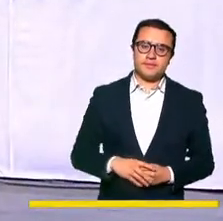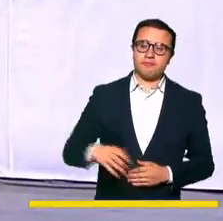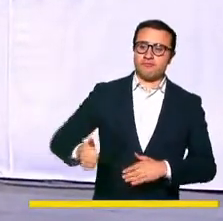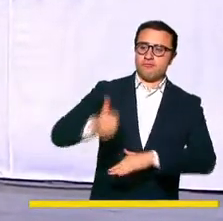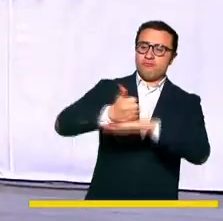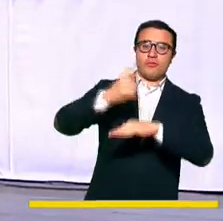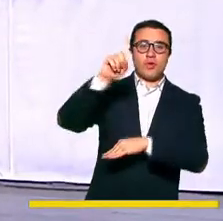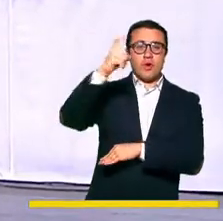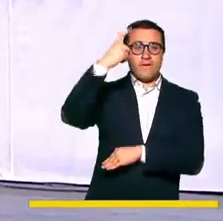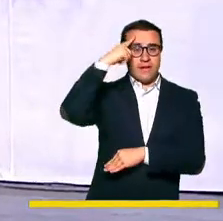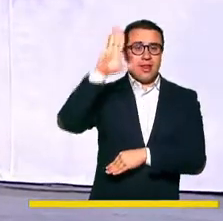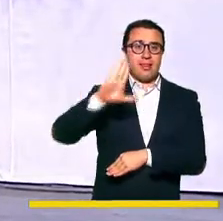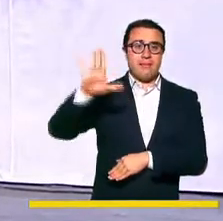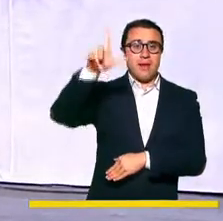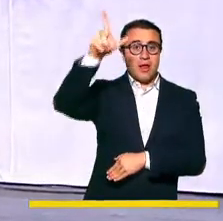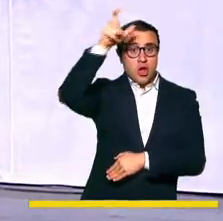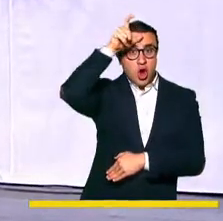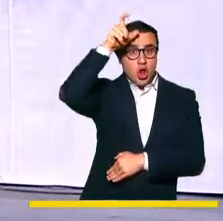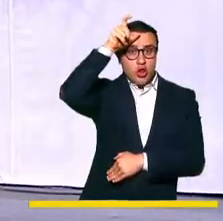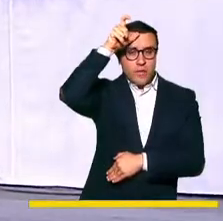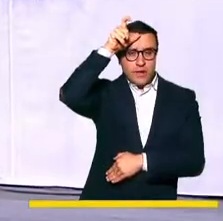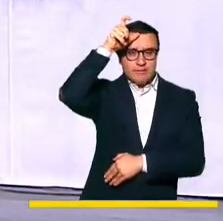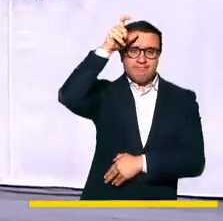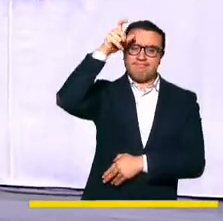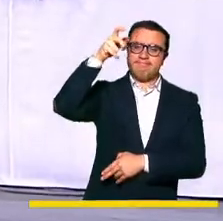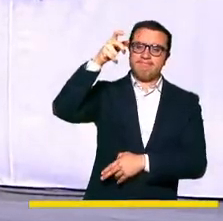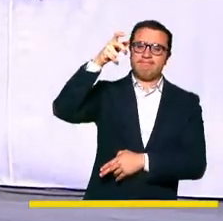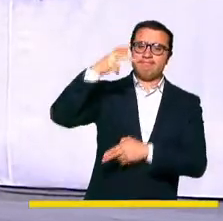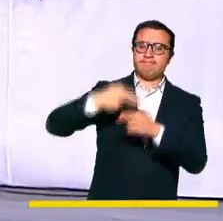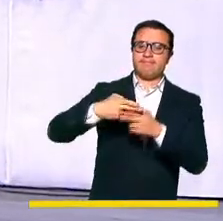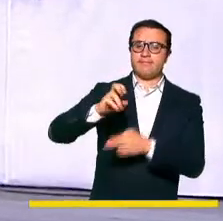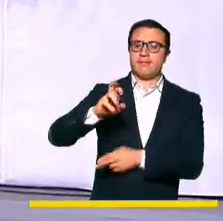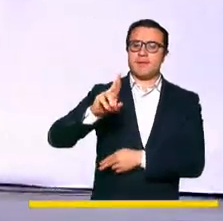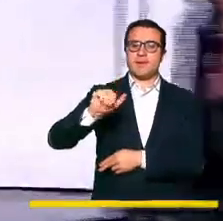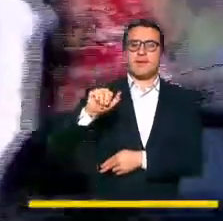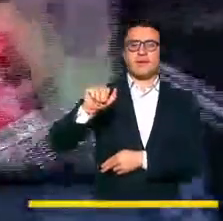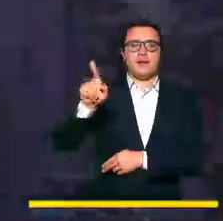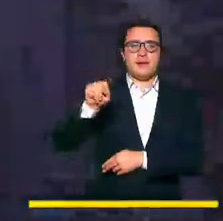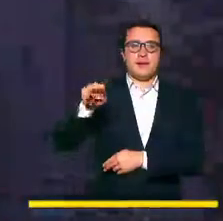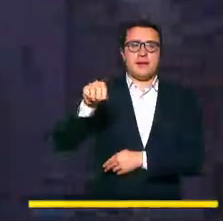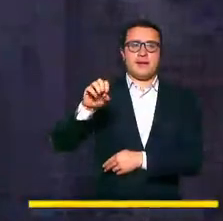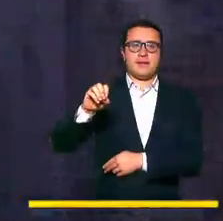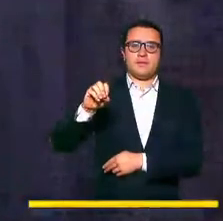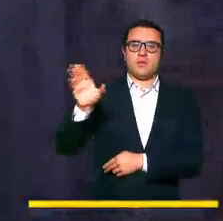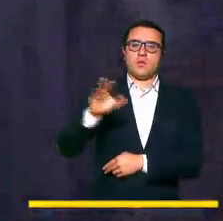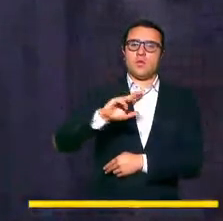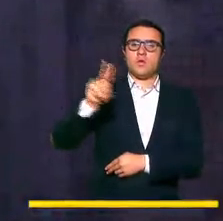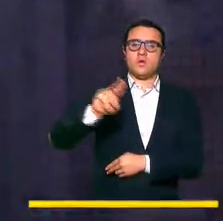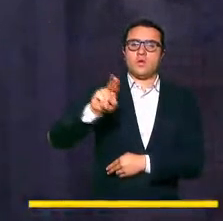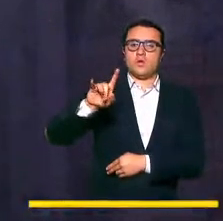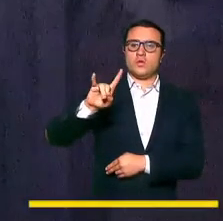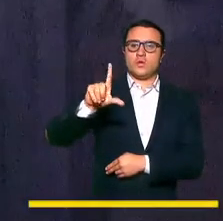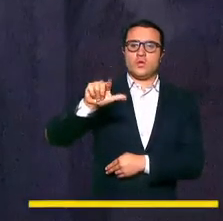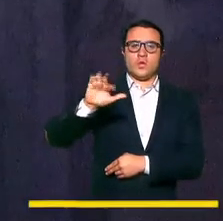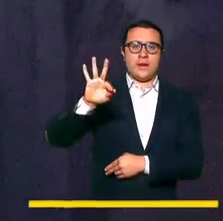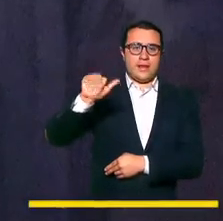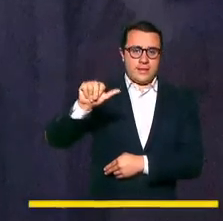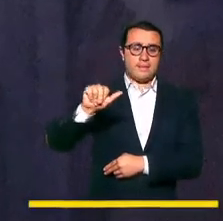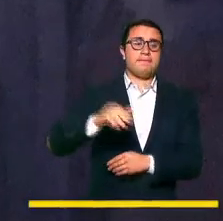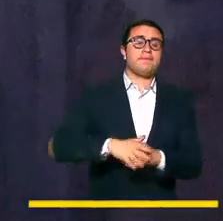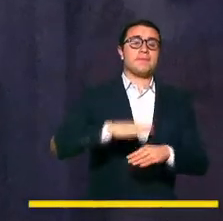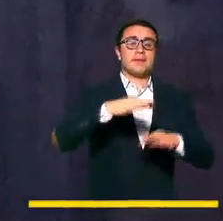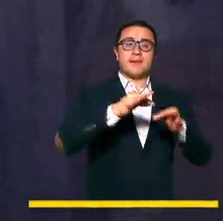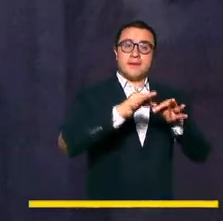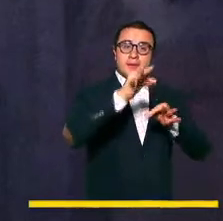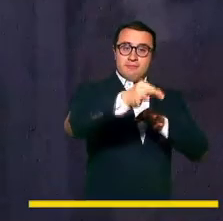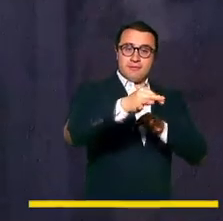gobernador del departamento de Córdoba, Erasmo Zuleta Bechara, alcalde del municipio de